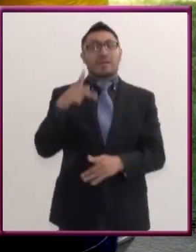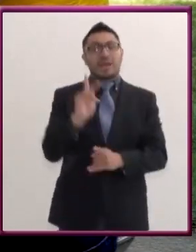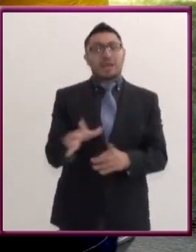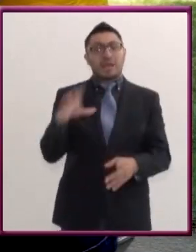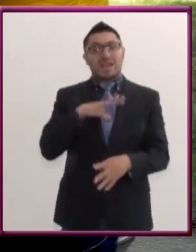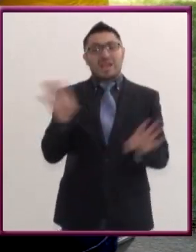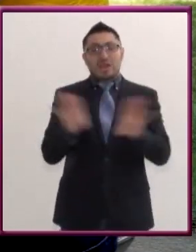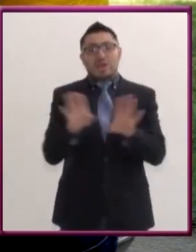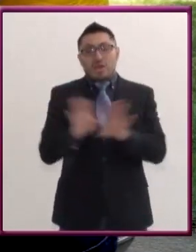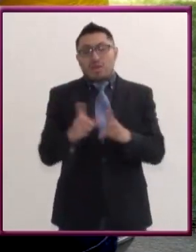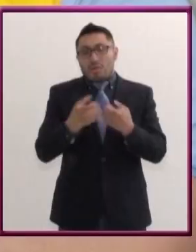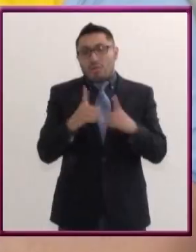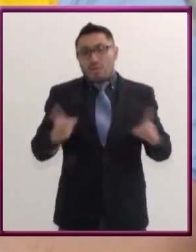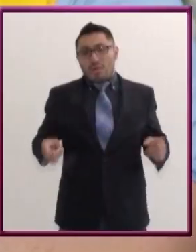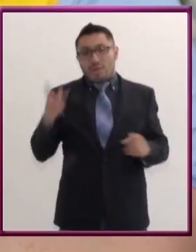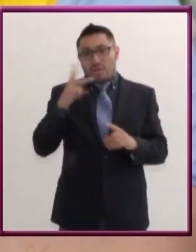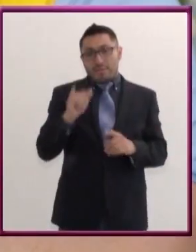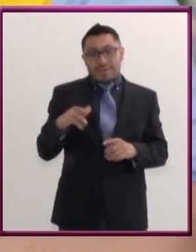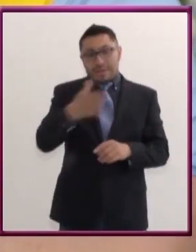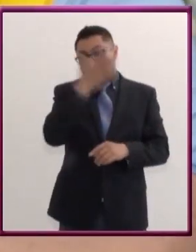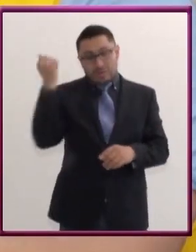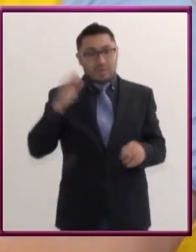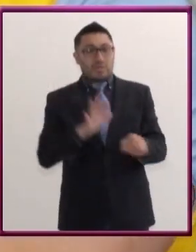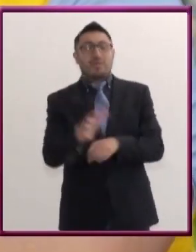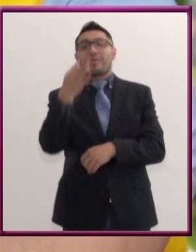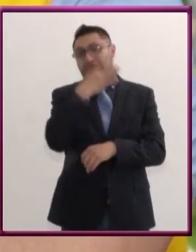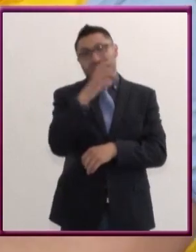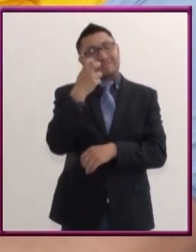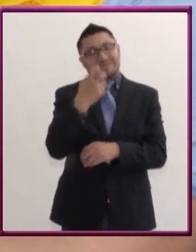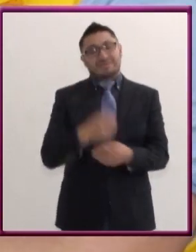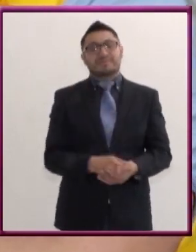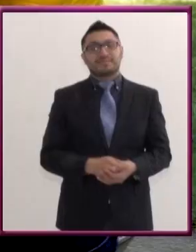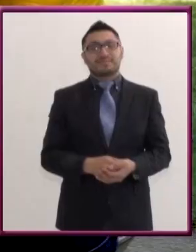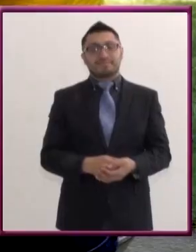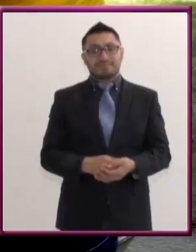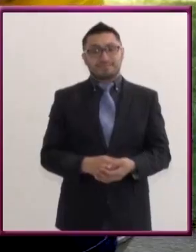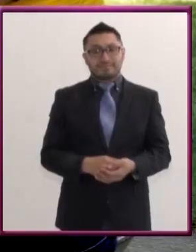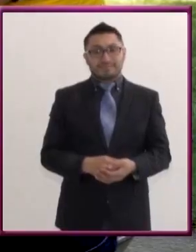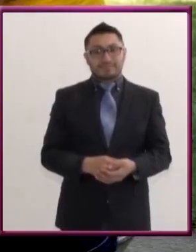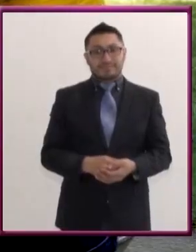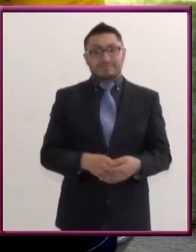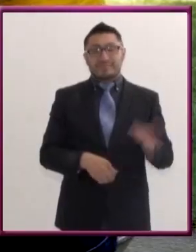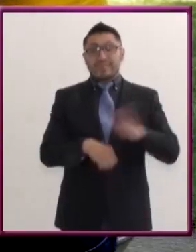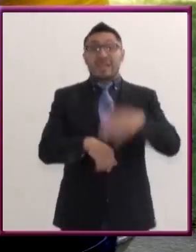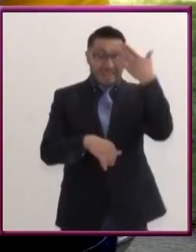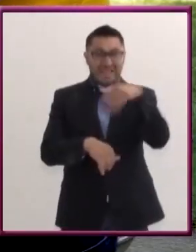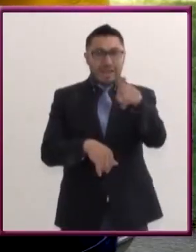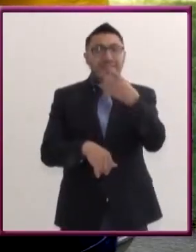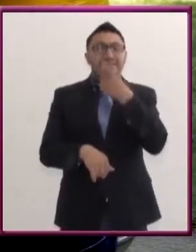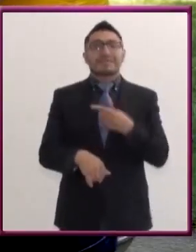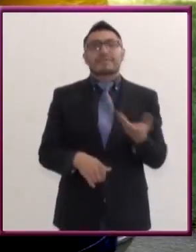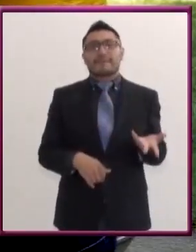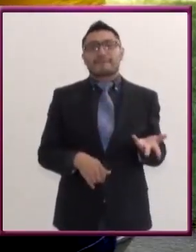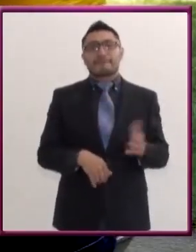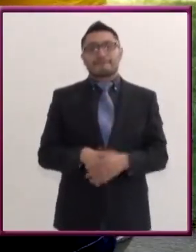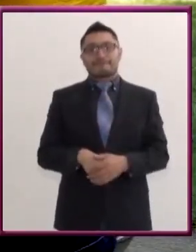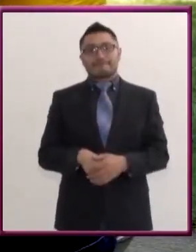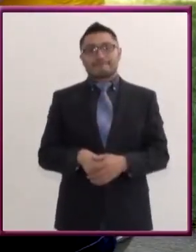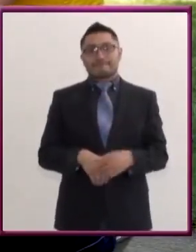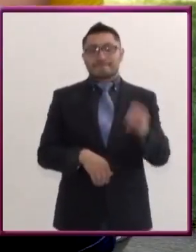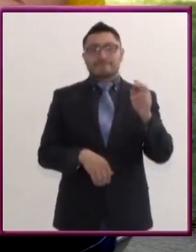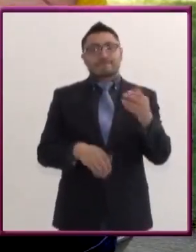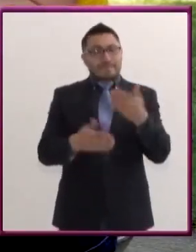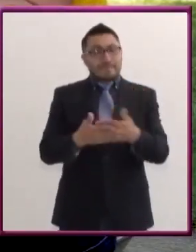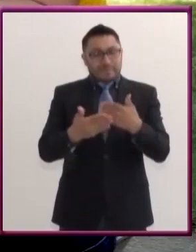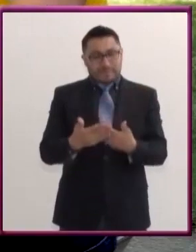sí sé varias cosas sobre pi, solamente que no sabía sobre su celebración. ¿Qué más sabes? A ver, ahora cuéntame tú. ¿Qué